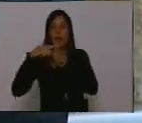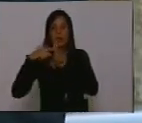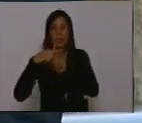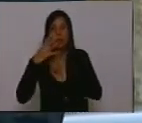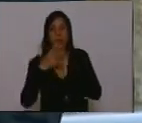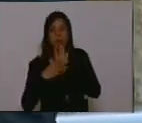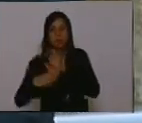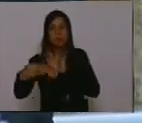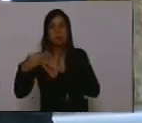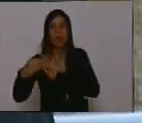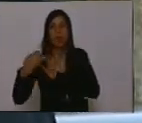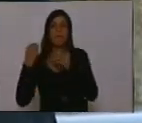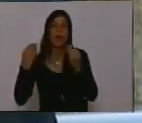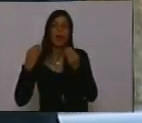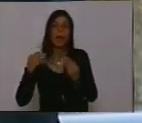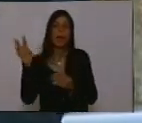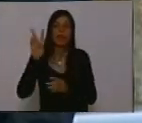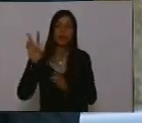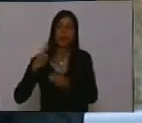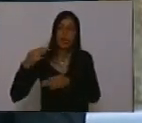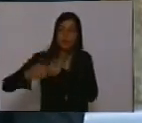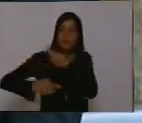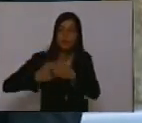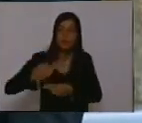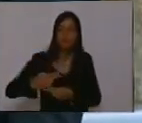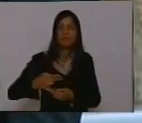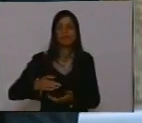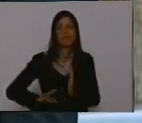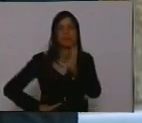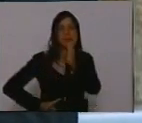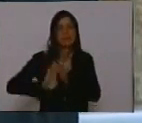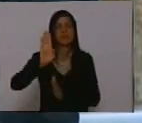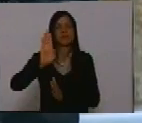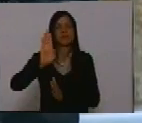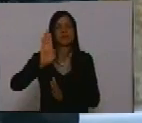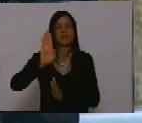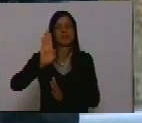su generación, sea muchísimo mejor que la nuestra.